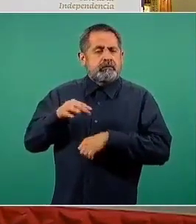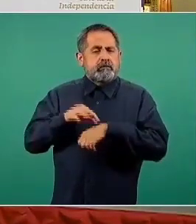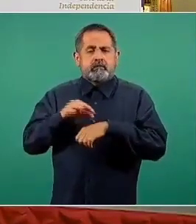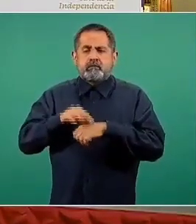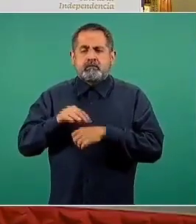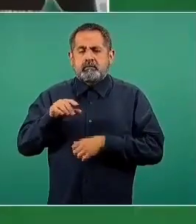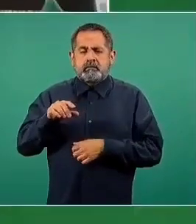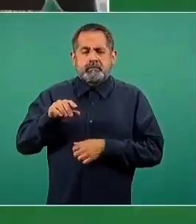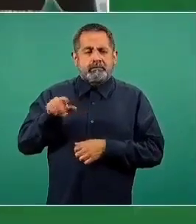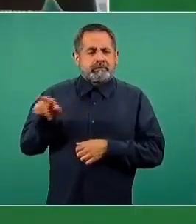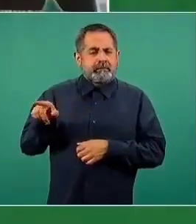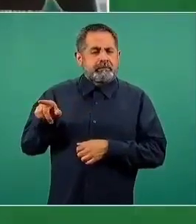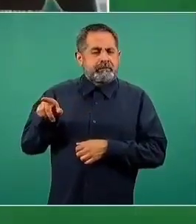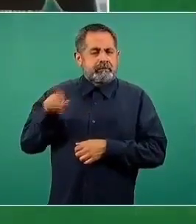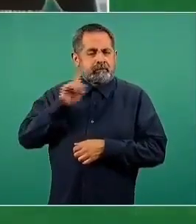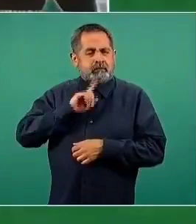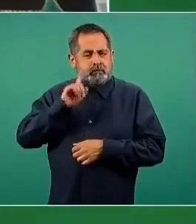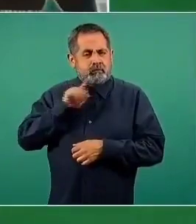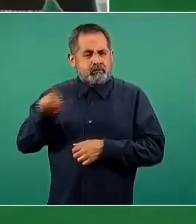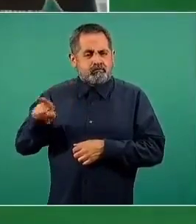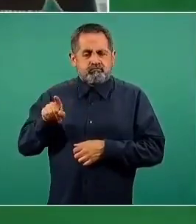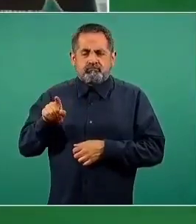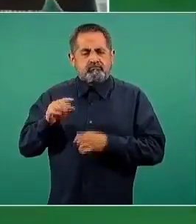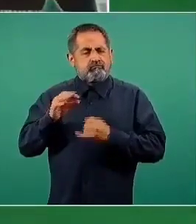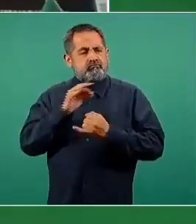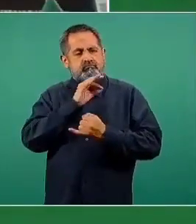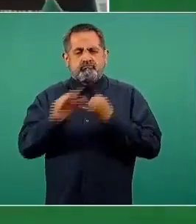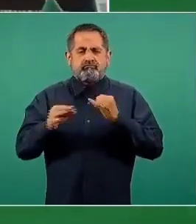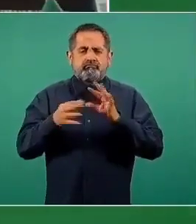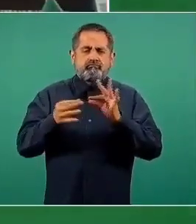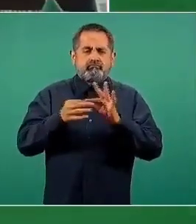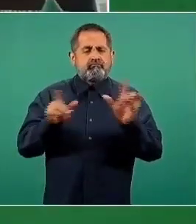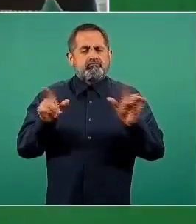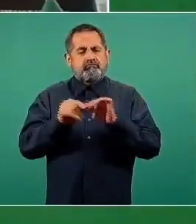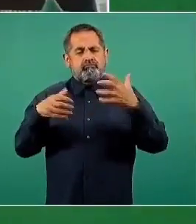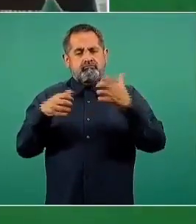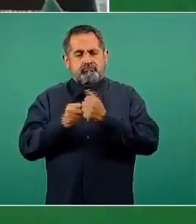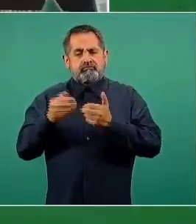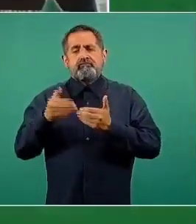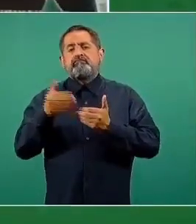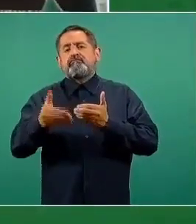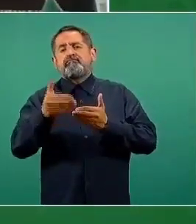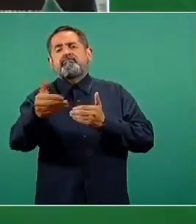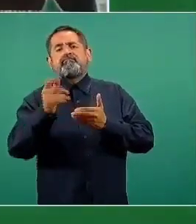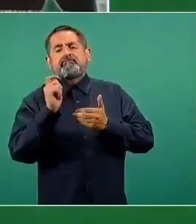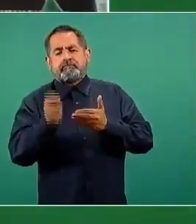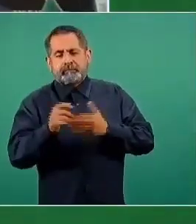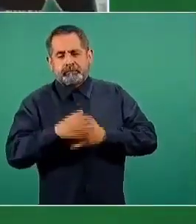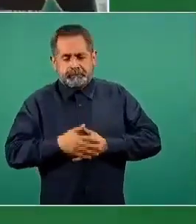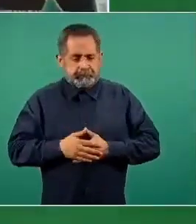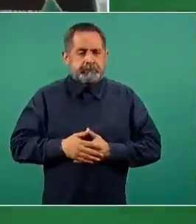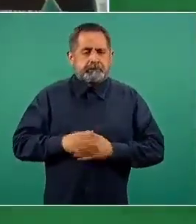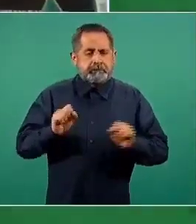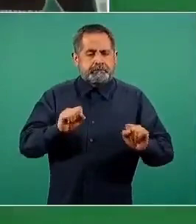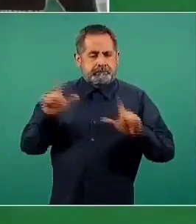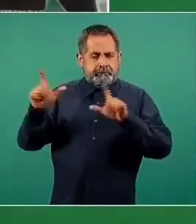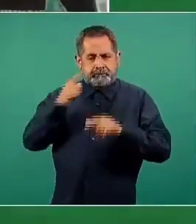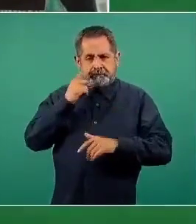Giorguli también dará el cierre hablando de los siguientes pasos. La siguiente, por